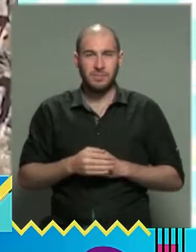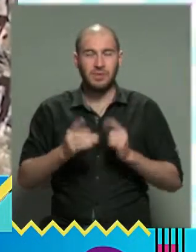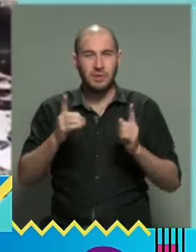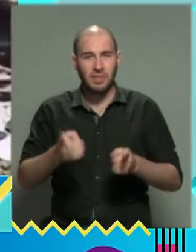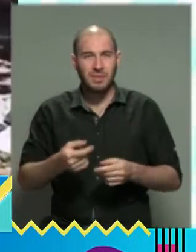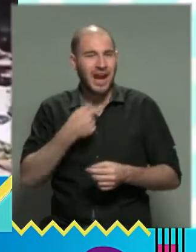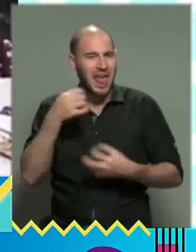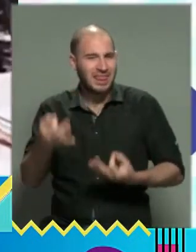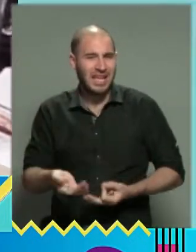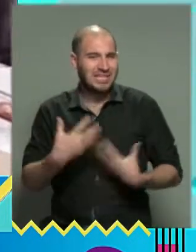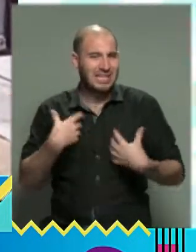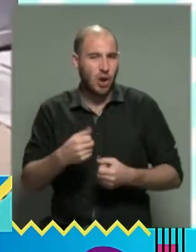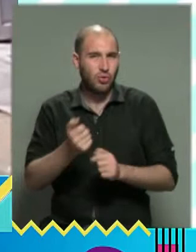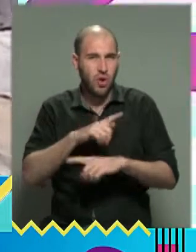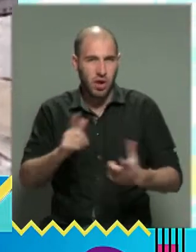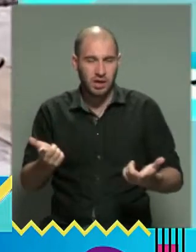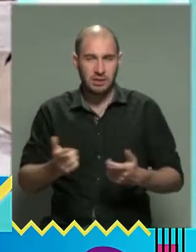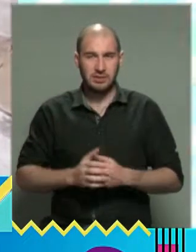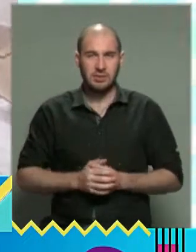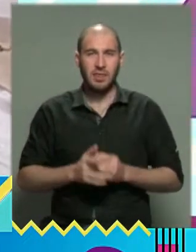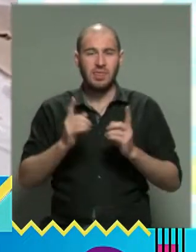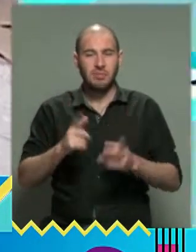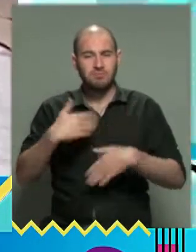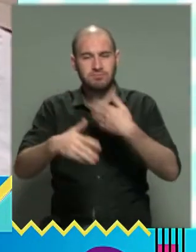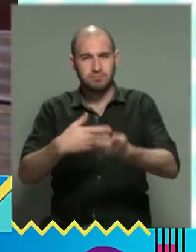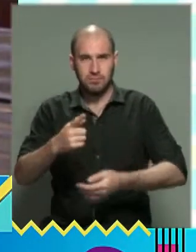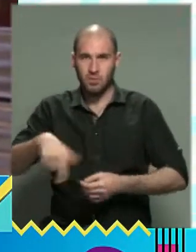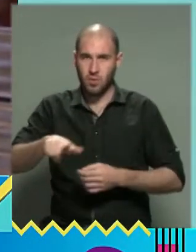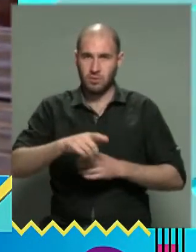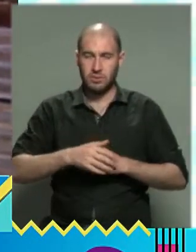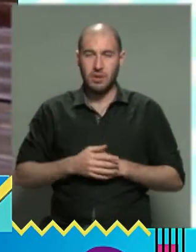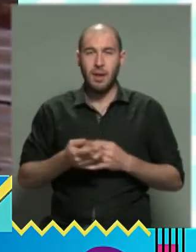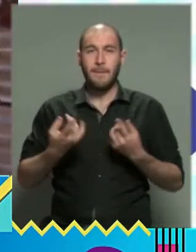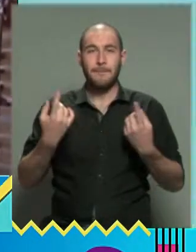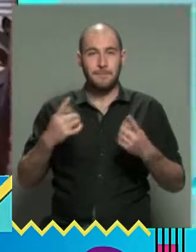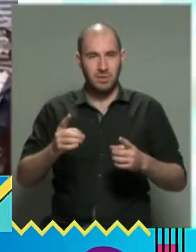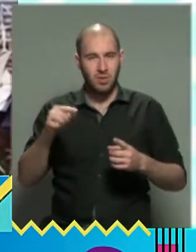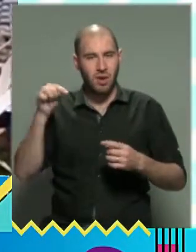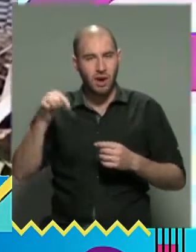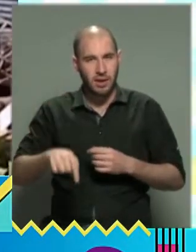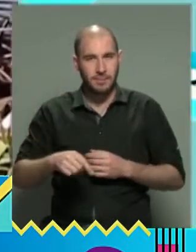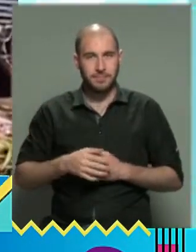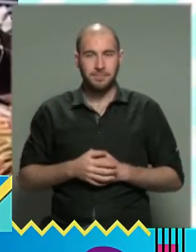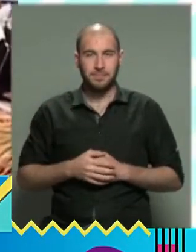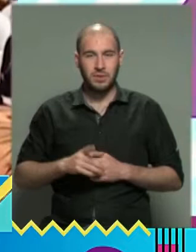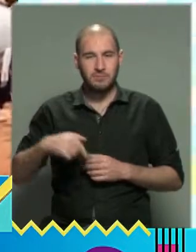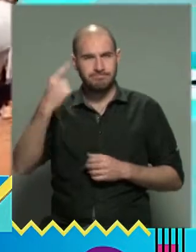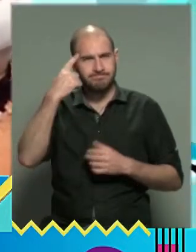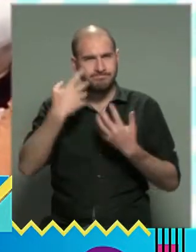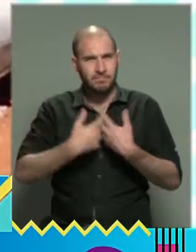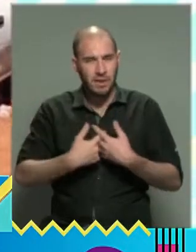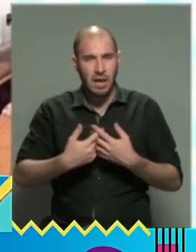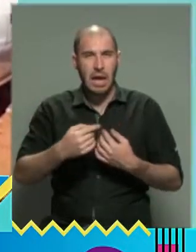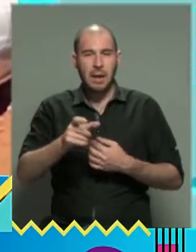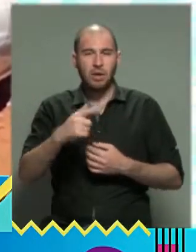pocas garantías de salubridad y de prosperidad que tienen. Pero en esto tenemos que pensar, los que